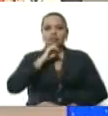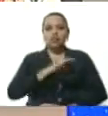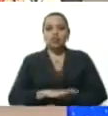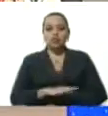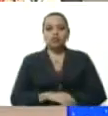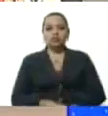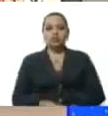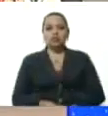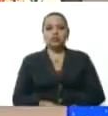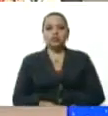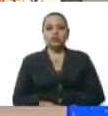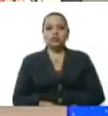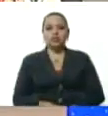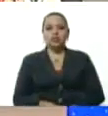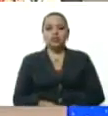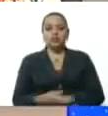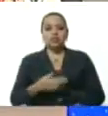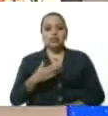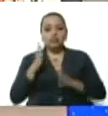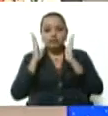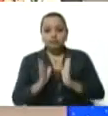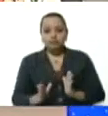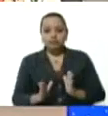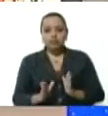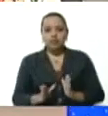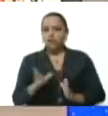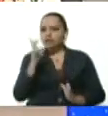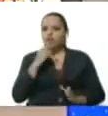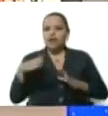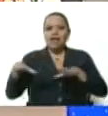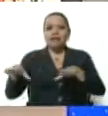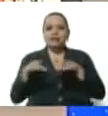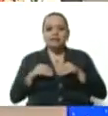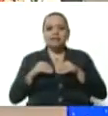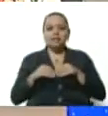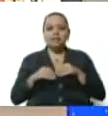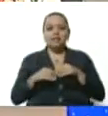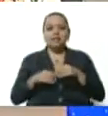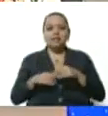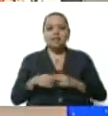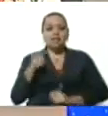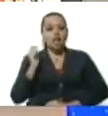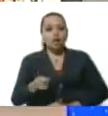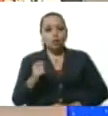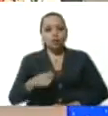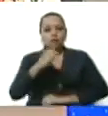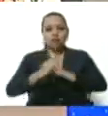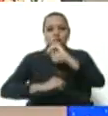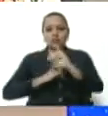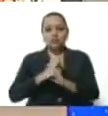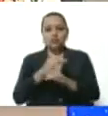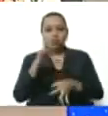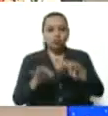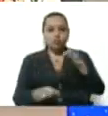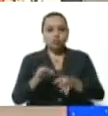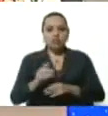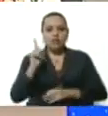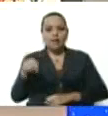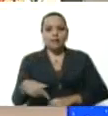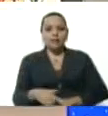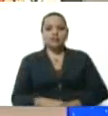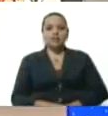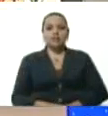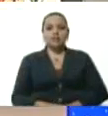históricos que ratifica la posición de no reconocimiento de jurisdicción y además la ausencia